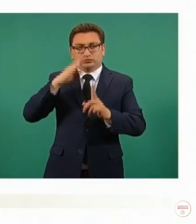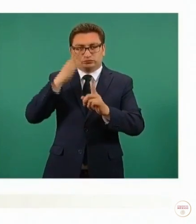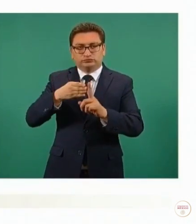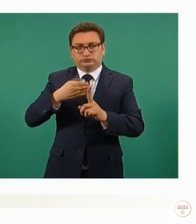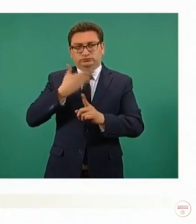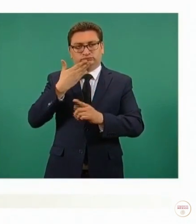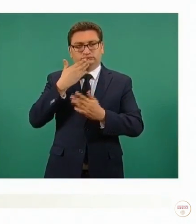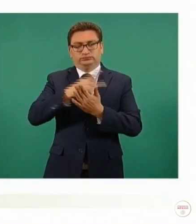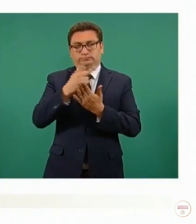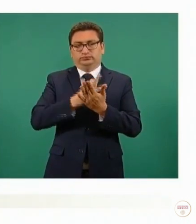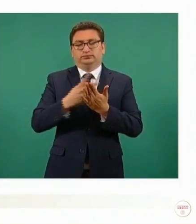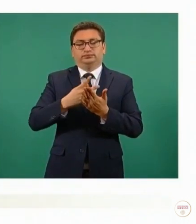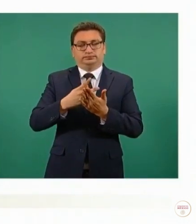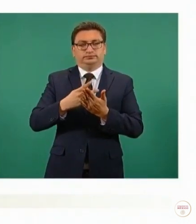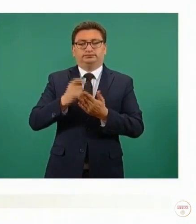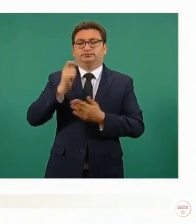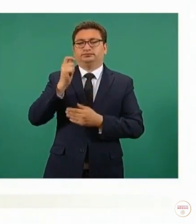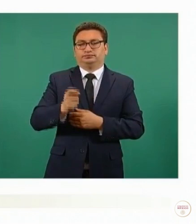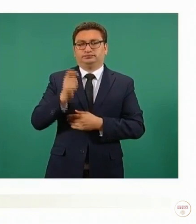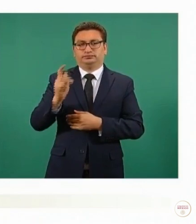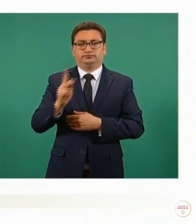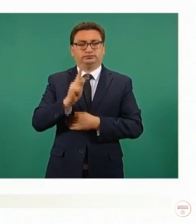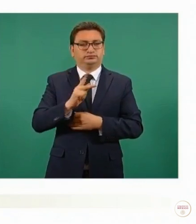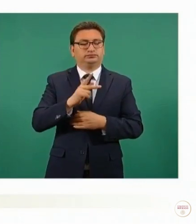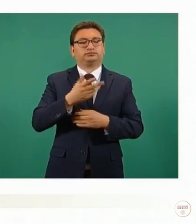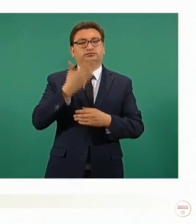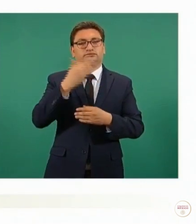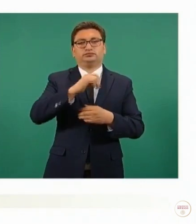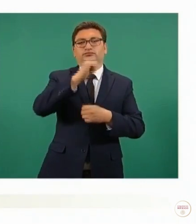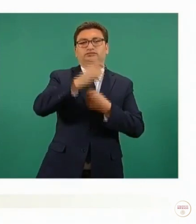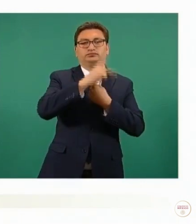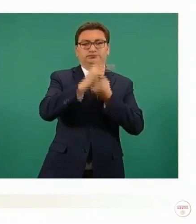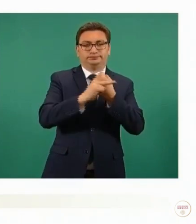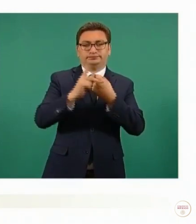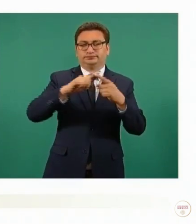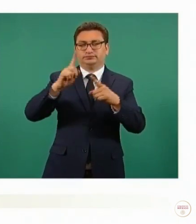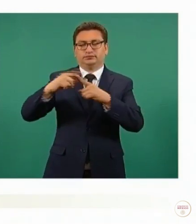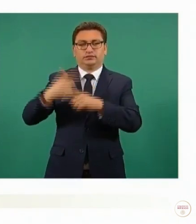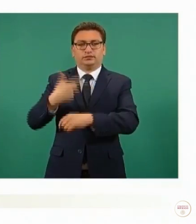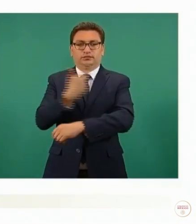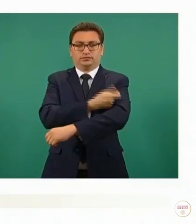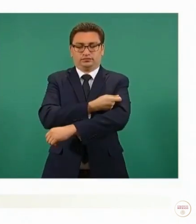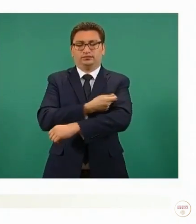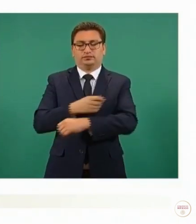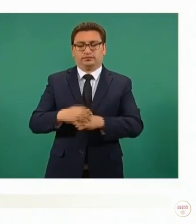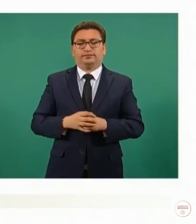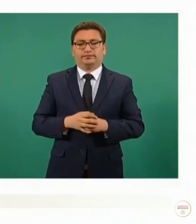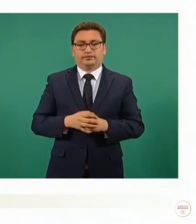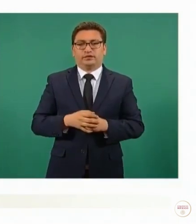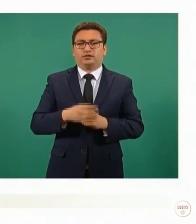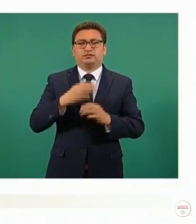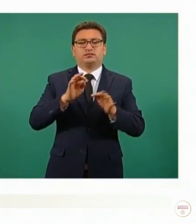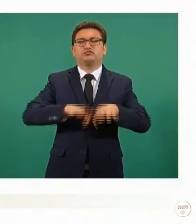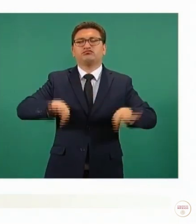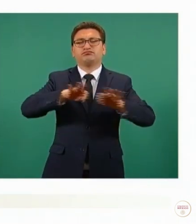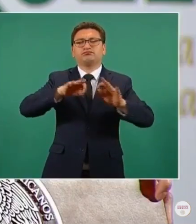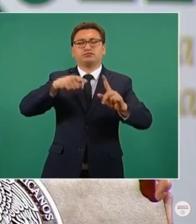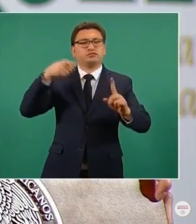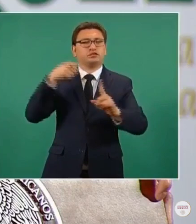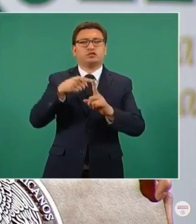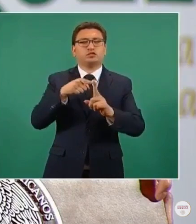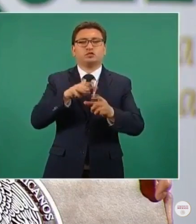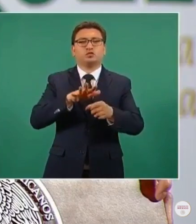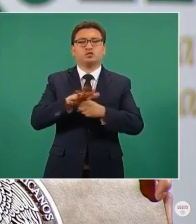nuestro programa, que es semejante también al de varios países que tienen vacunación COVID. El propósito fundamental